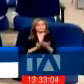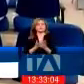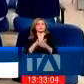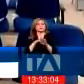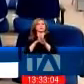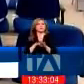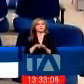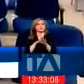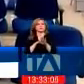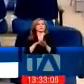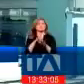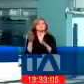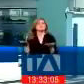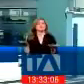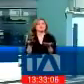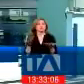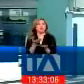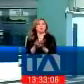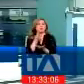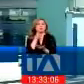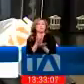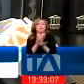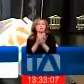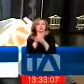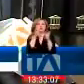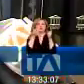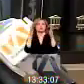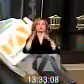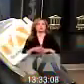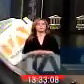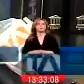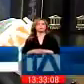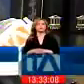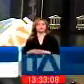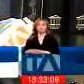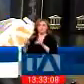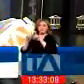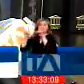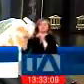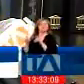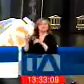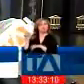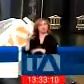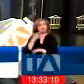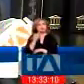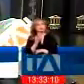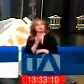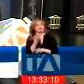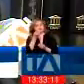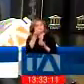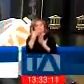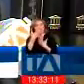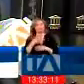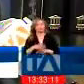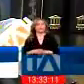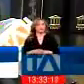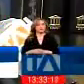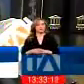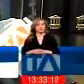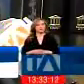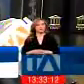que descarten que este escándalo configura un fraude. Ante su pregunta, sí, tenemos entendido de los informes verbales que nos ha dado que todavía